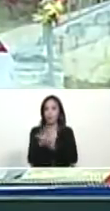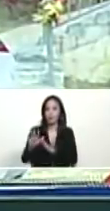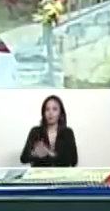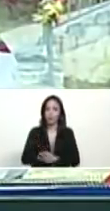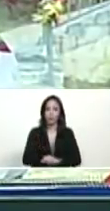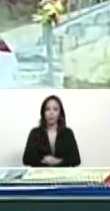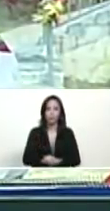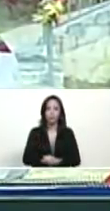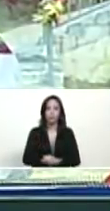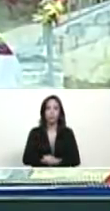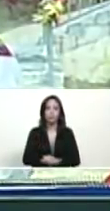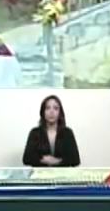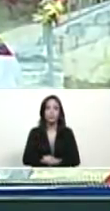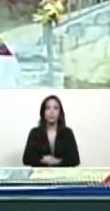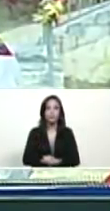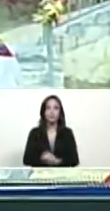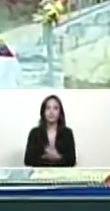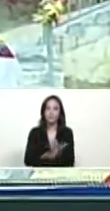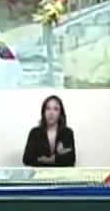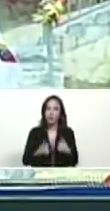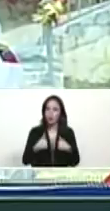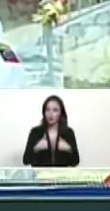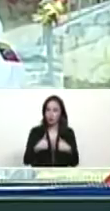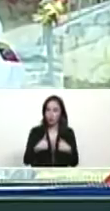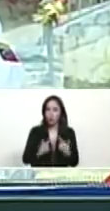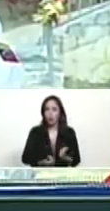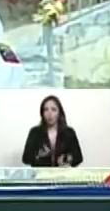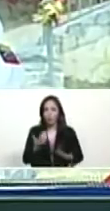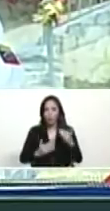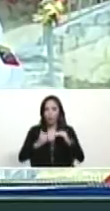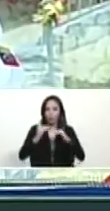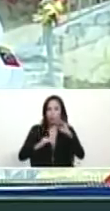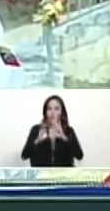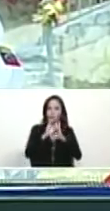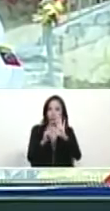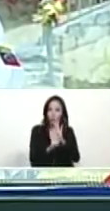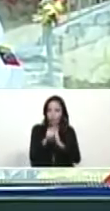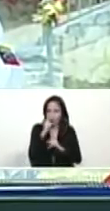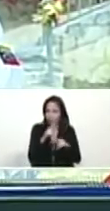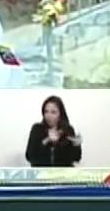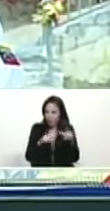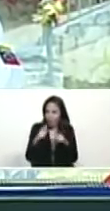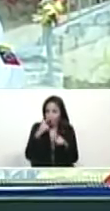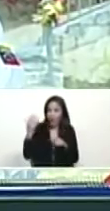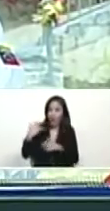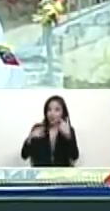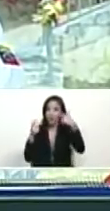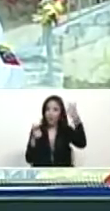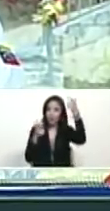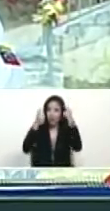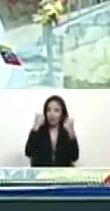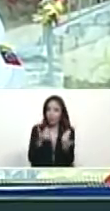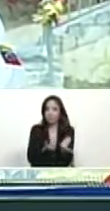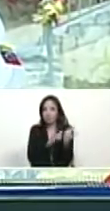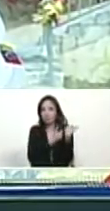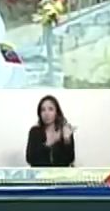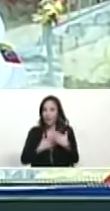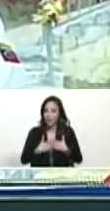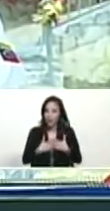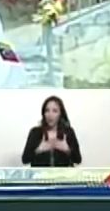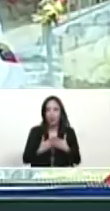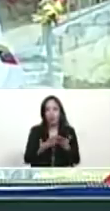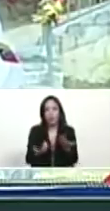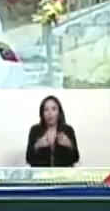2019-2025. Porque fíjate, yo estoy terminando el periodo constitucional que me dejó el comandante Chávez.